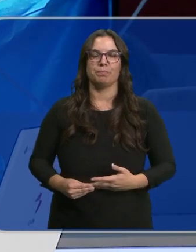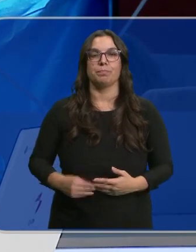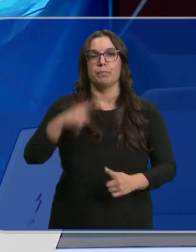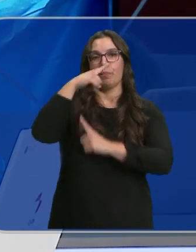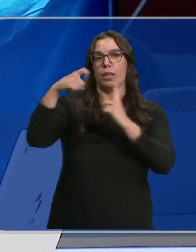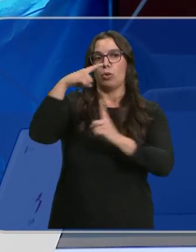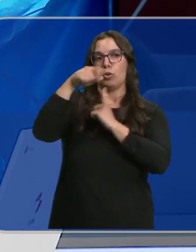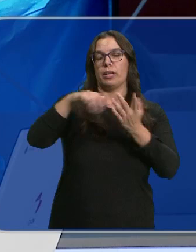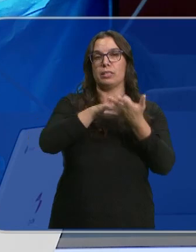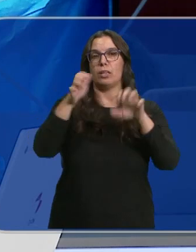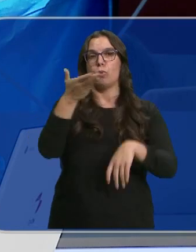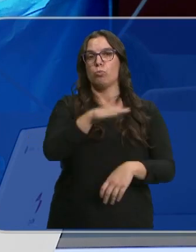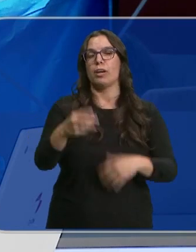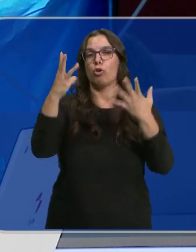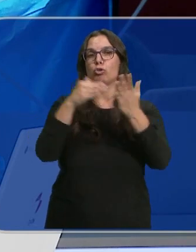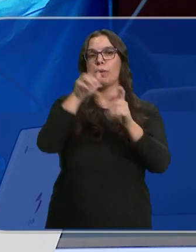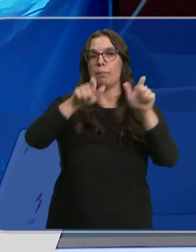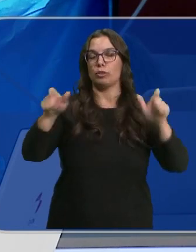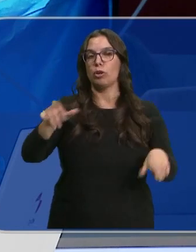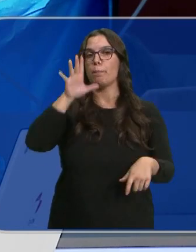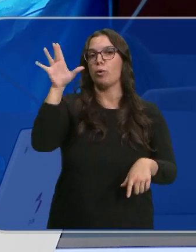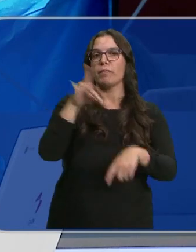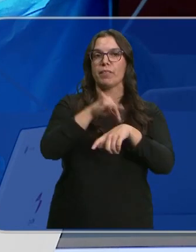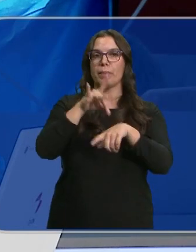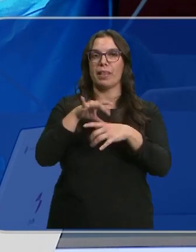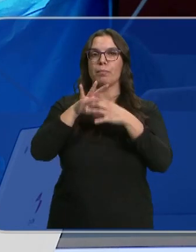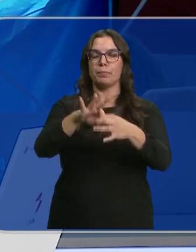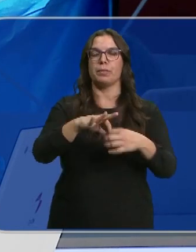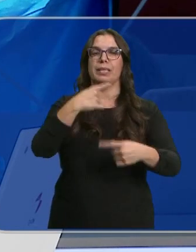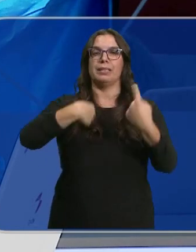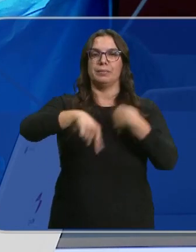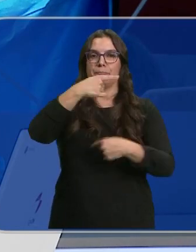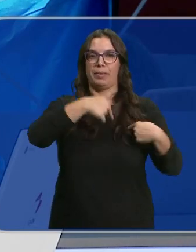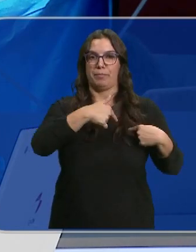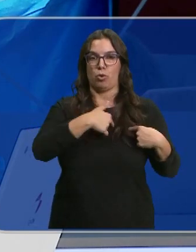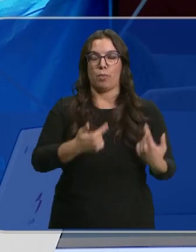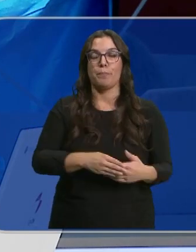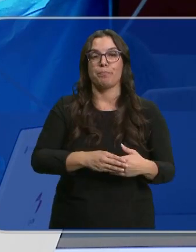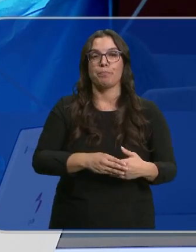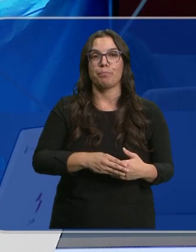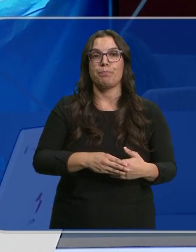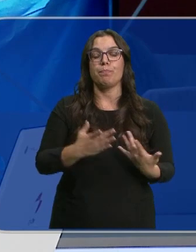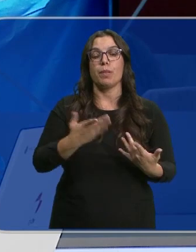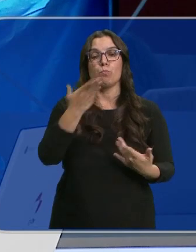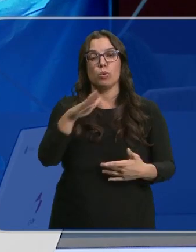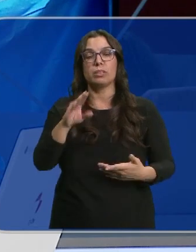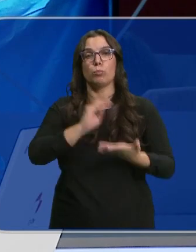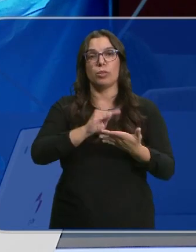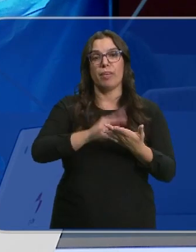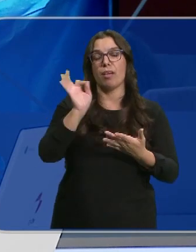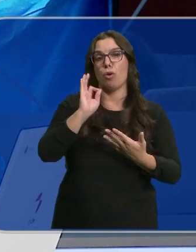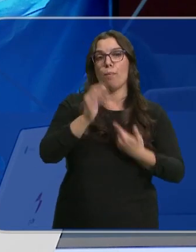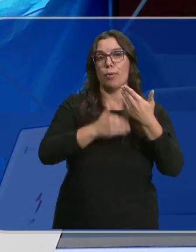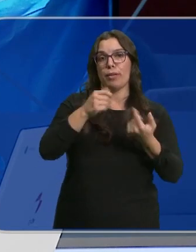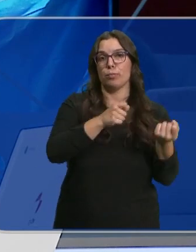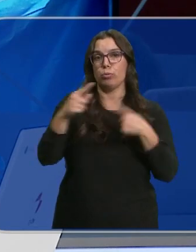Cada año mueren en Castilla y León alrededor de 8.000 personas por patologías del sistema cardiovascular. En muchas de estas muertes y en muchos procesos que acaban en